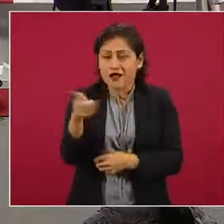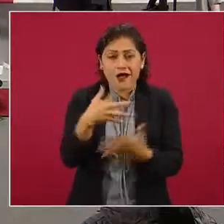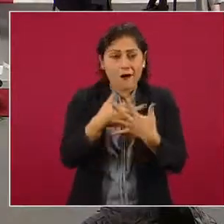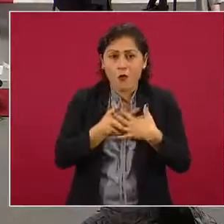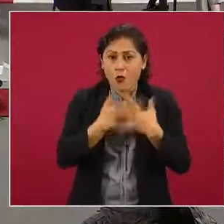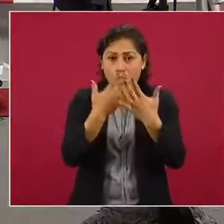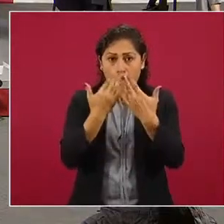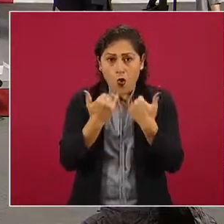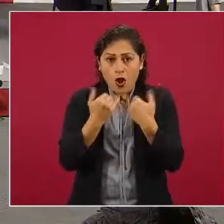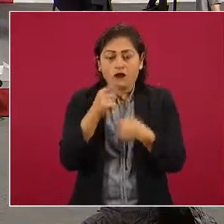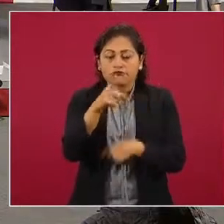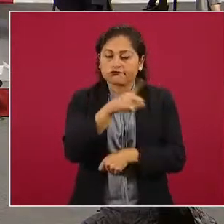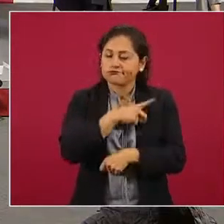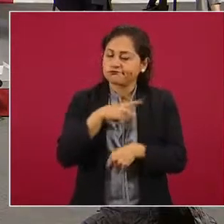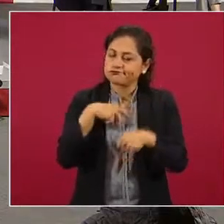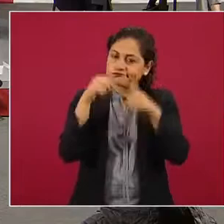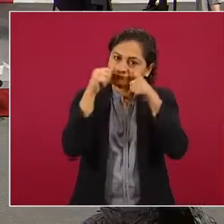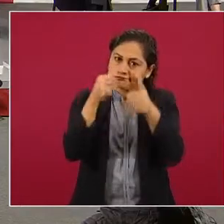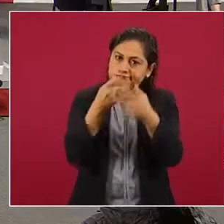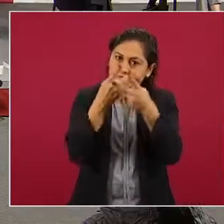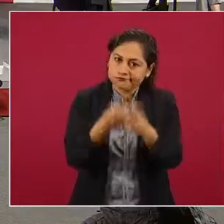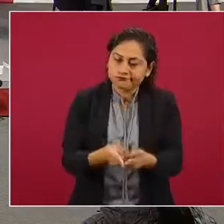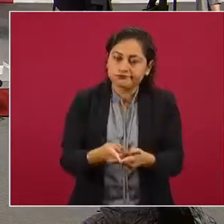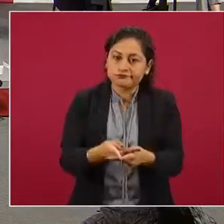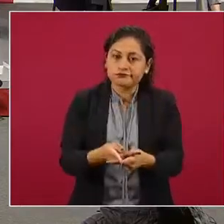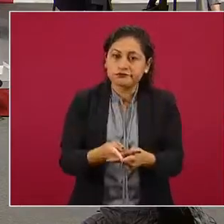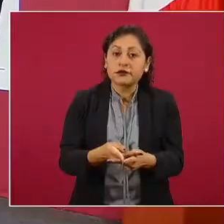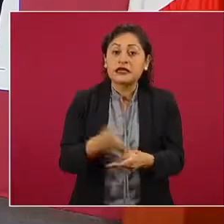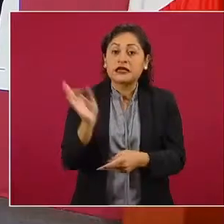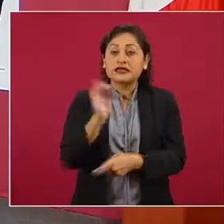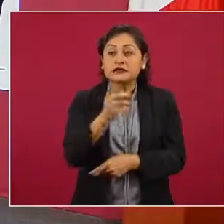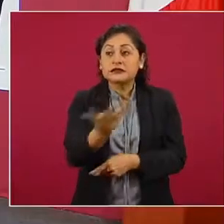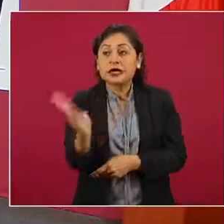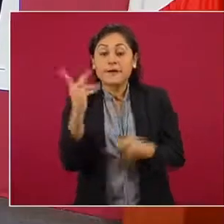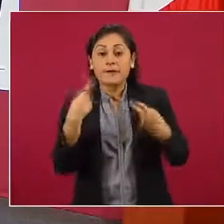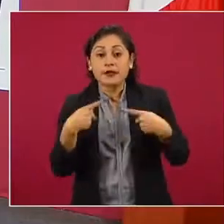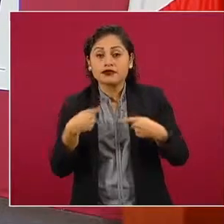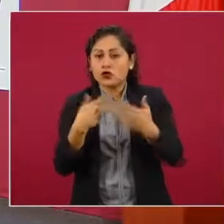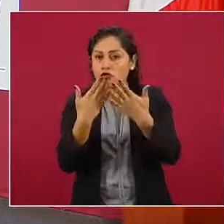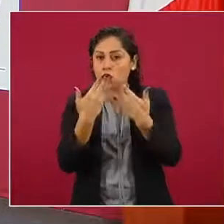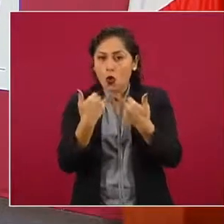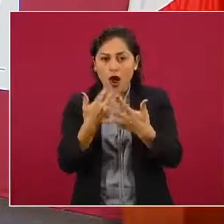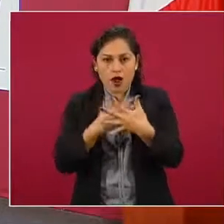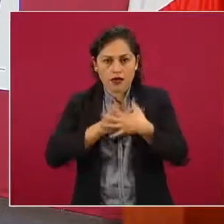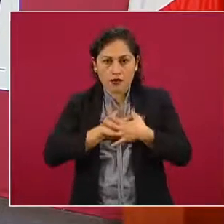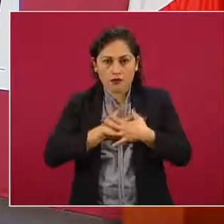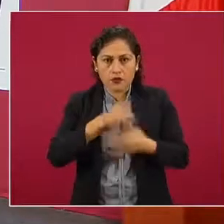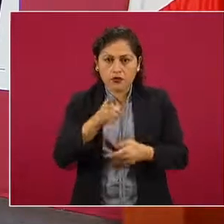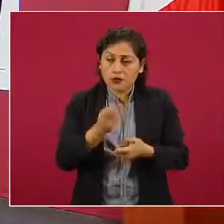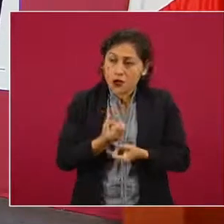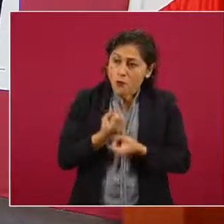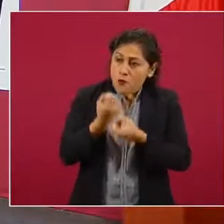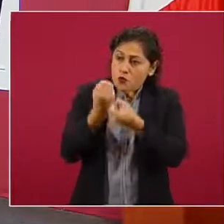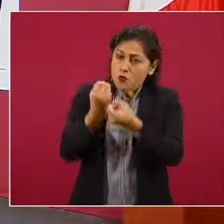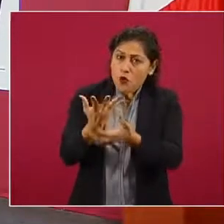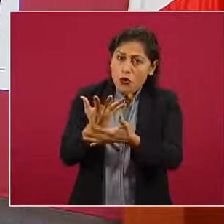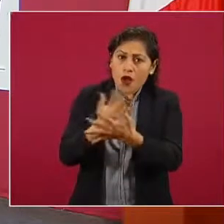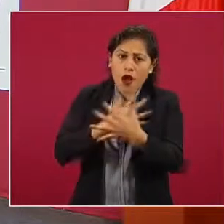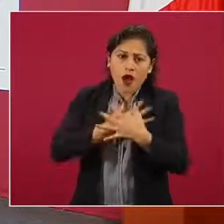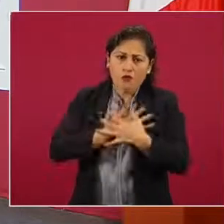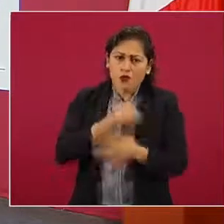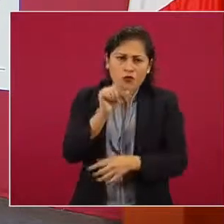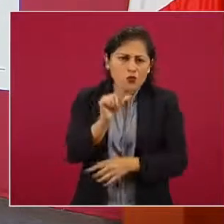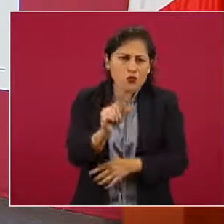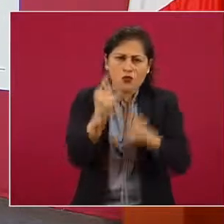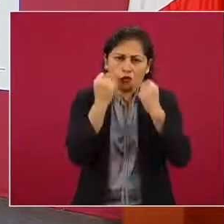Toda muestra de consideración y afecto que reciban de ti, por pequeña que sea, será para ellas un